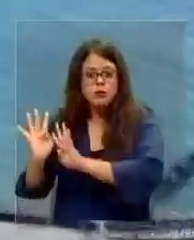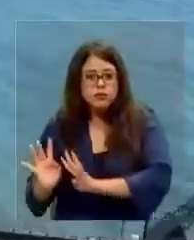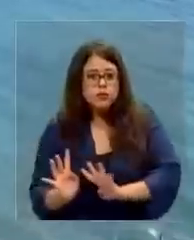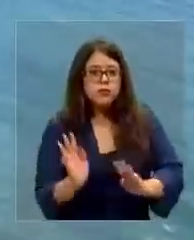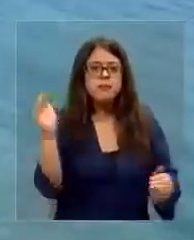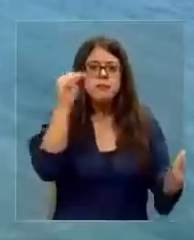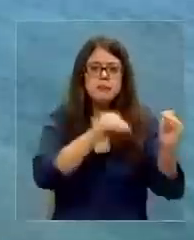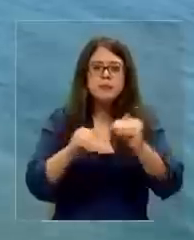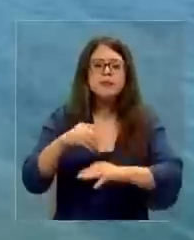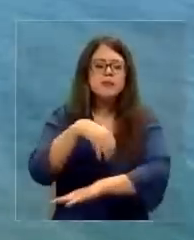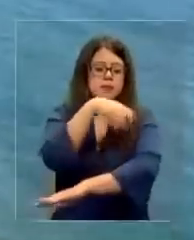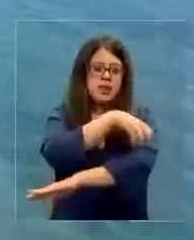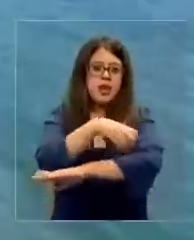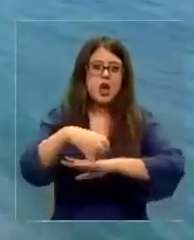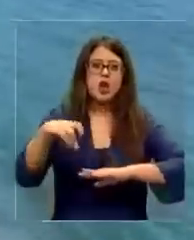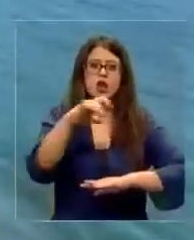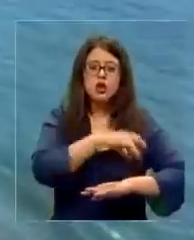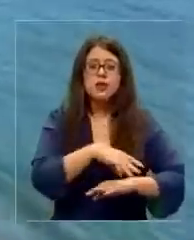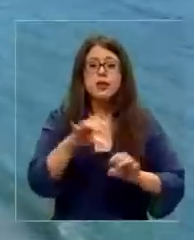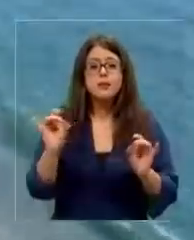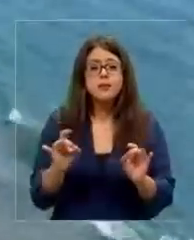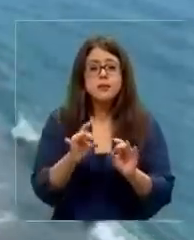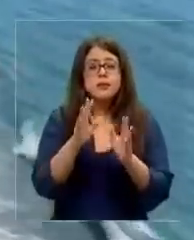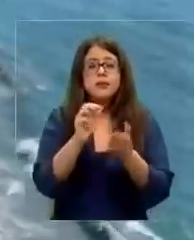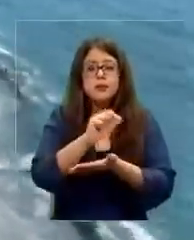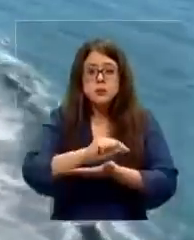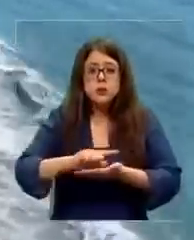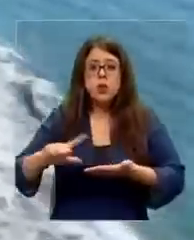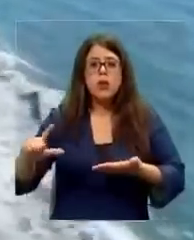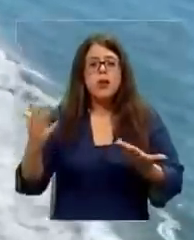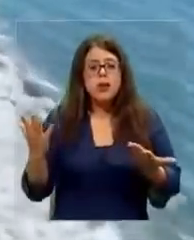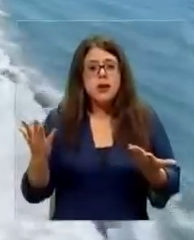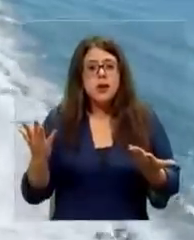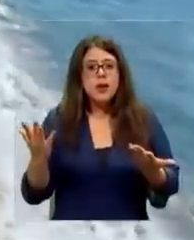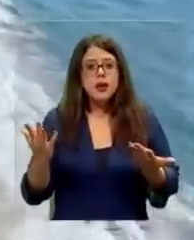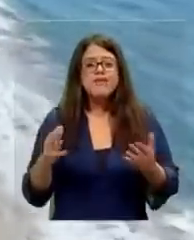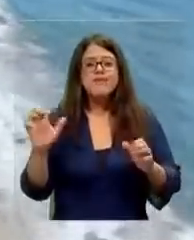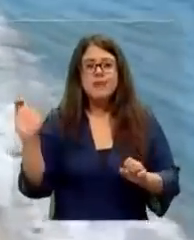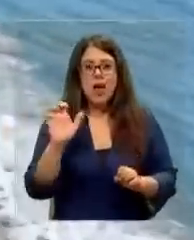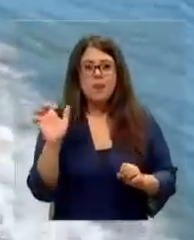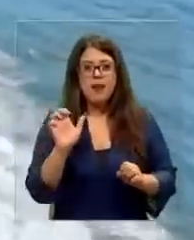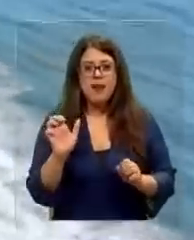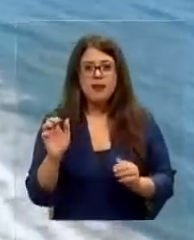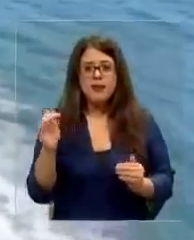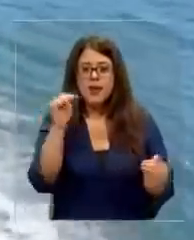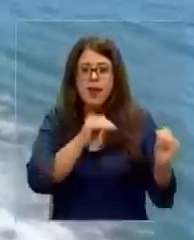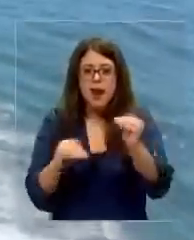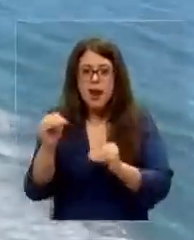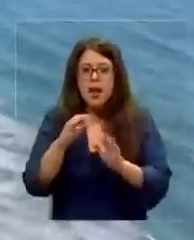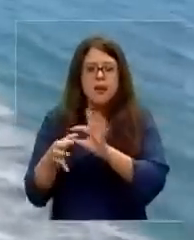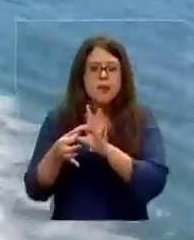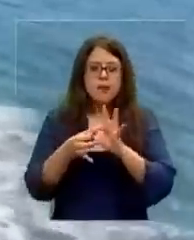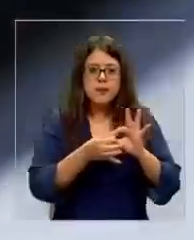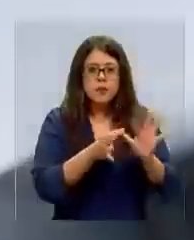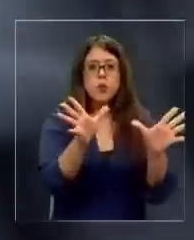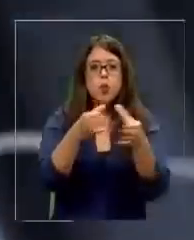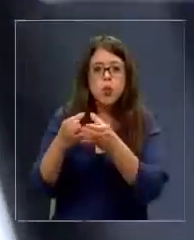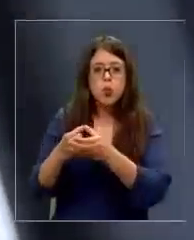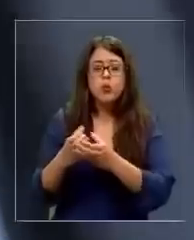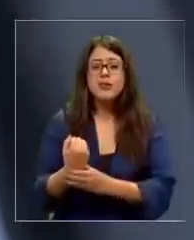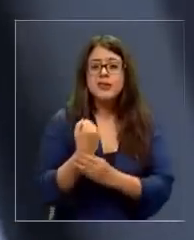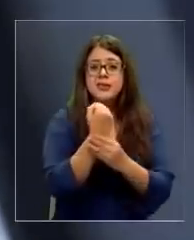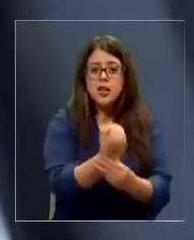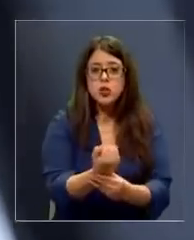las playas a lo largo de Chile, lo que podría aumentar también la probabilidad de emergencias marítimas, razón por la que los equipos de